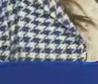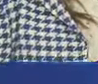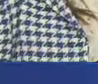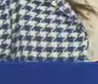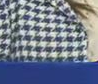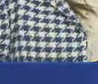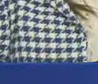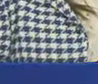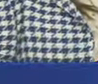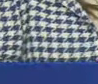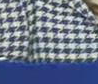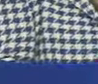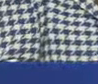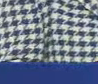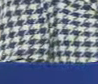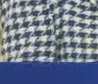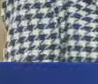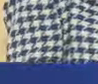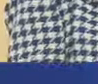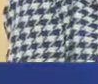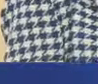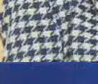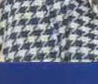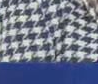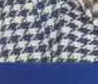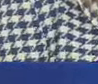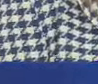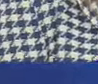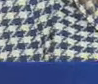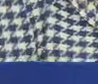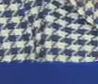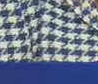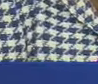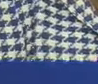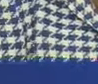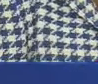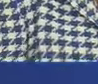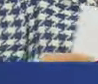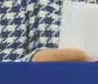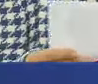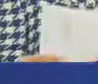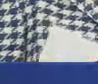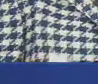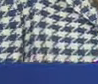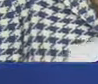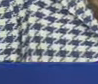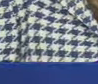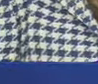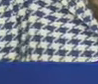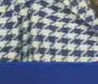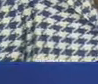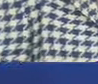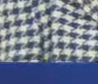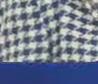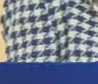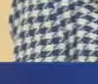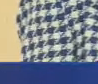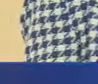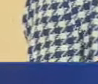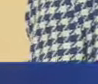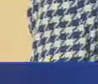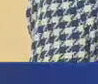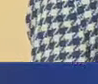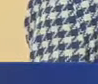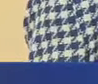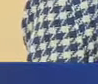de presidentes y secretarios de las juntas receptoras del voto. ¿Porcentajes? ¿Cuántas actas presentan este tipo de inconsistencias? Como les